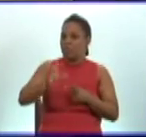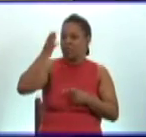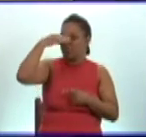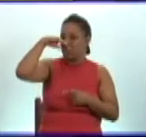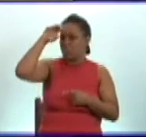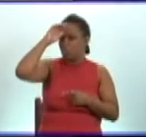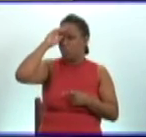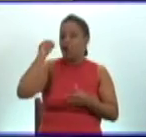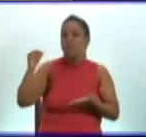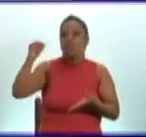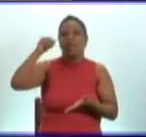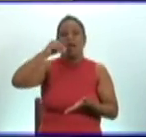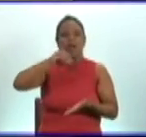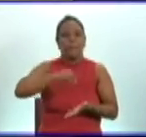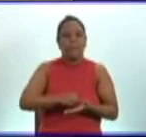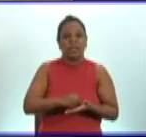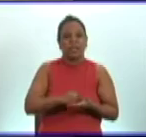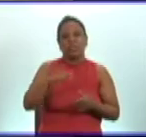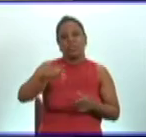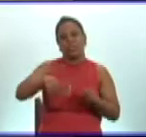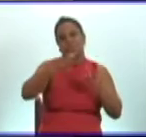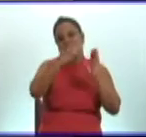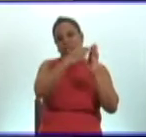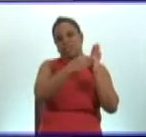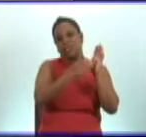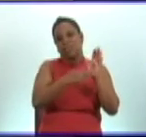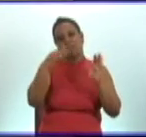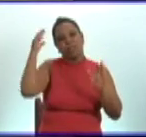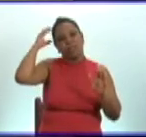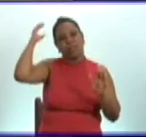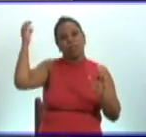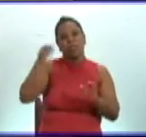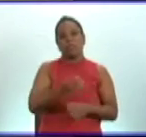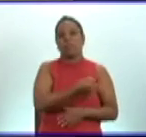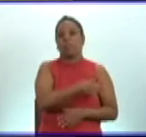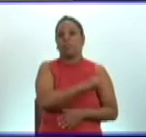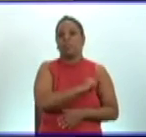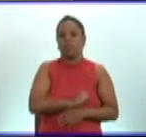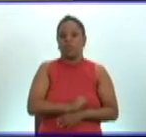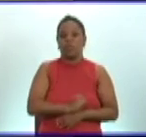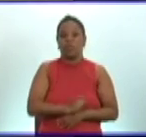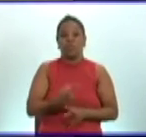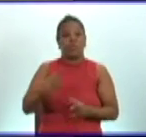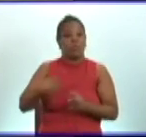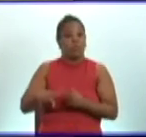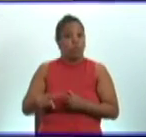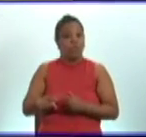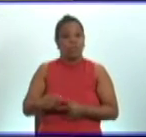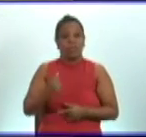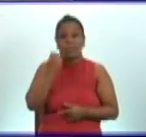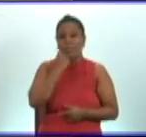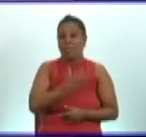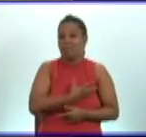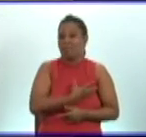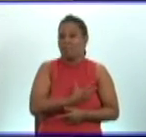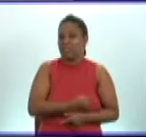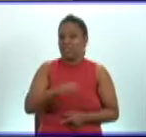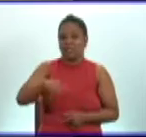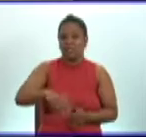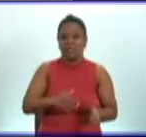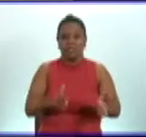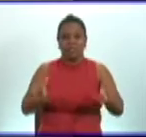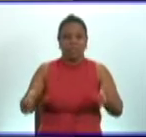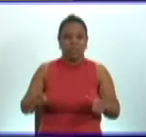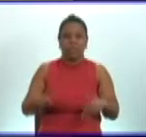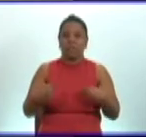de Balmaceda. Y hay otro acontecimiento que va a ser sin lugar a duda el más lamentable de este periodo, que se va a dar también, y con